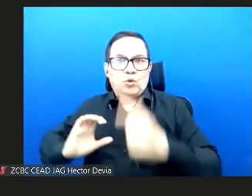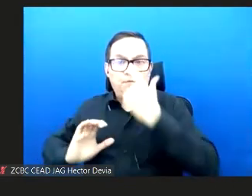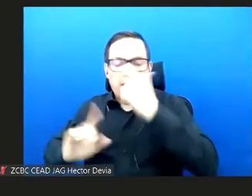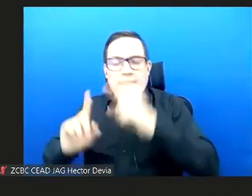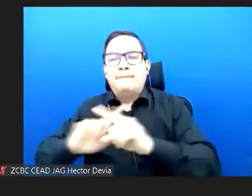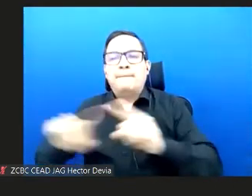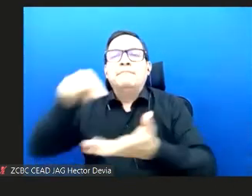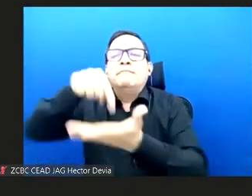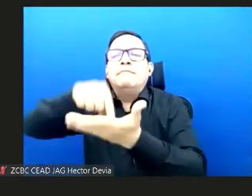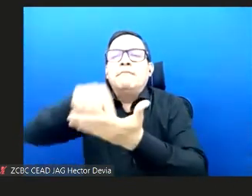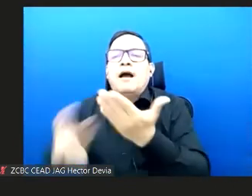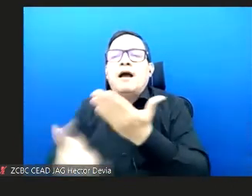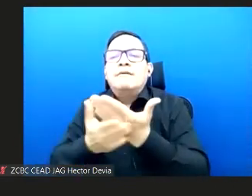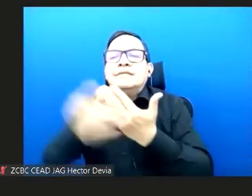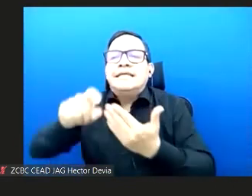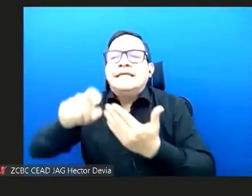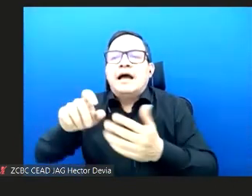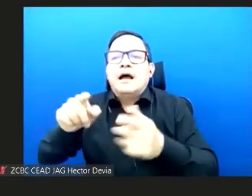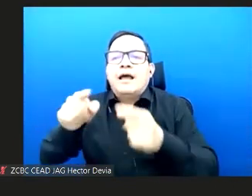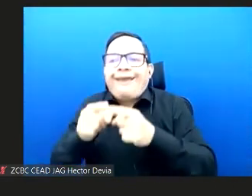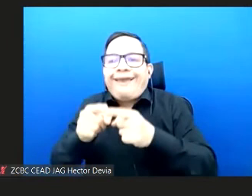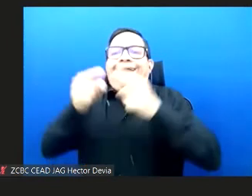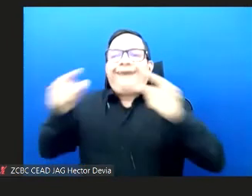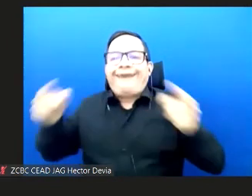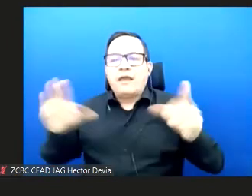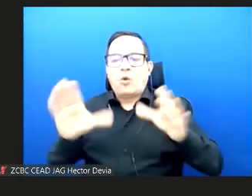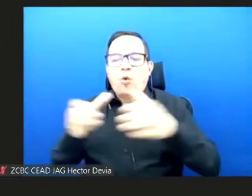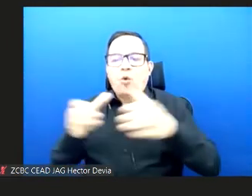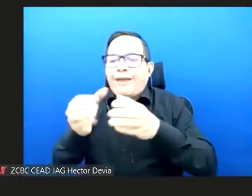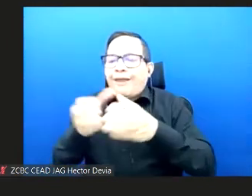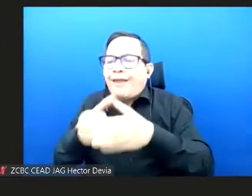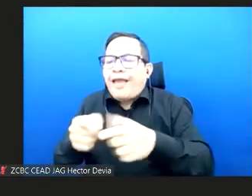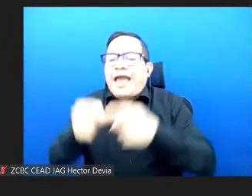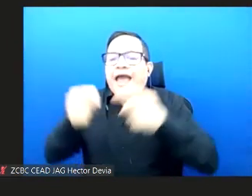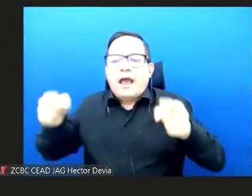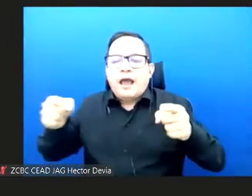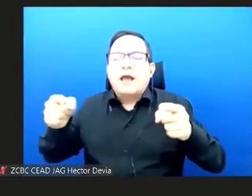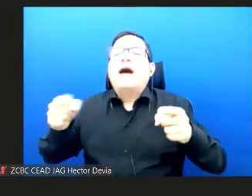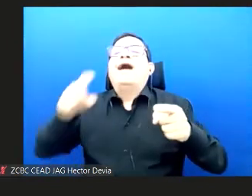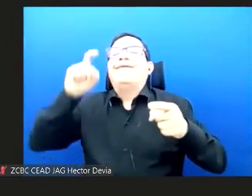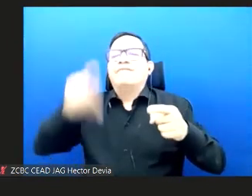por extensión, entonces tenemos que decir los elementos